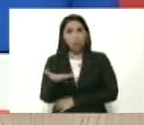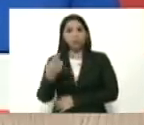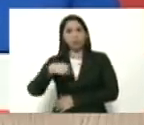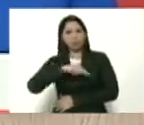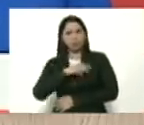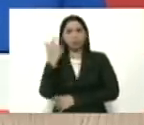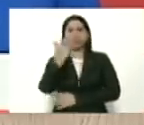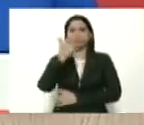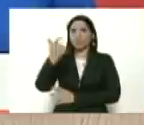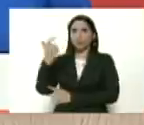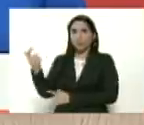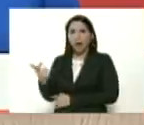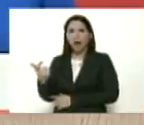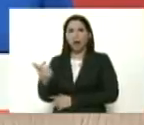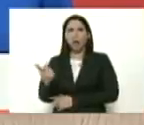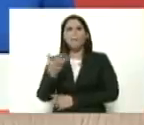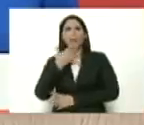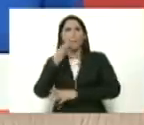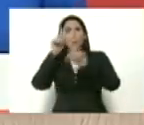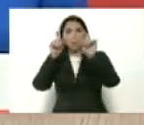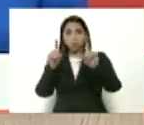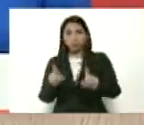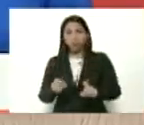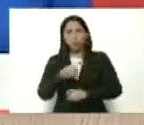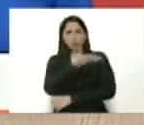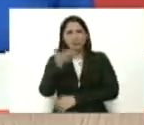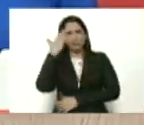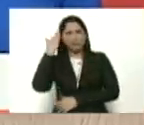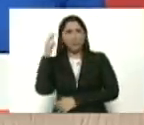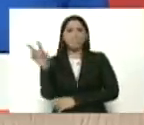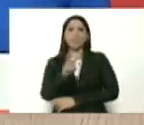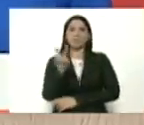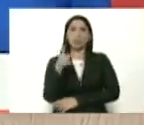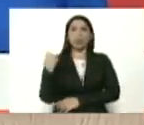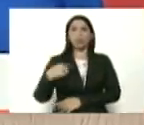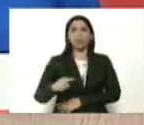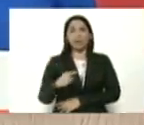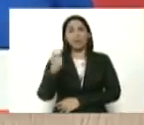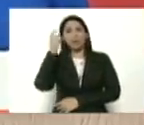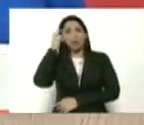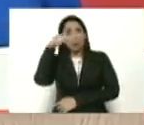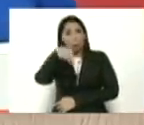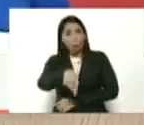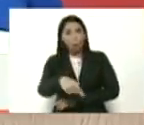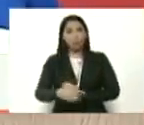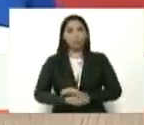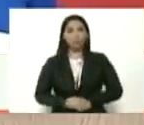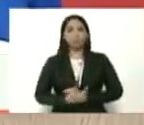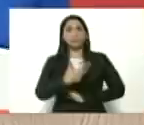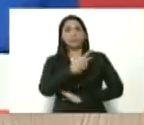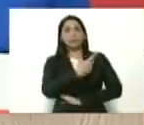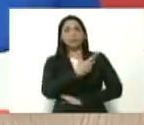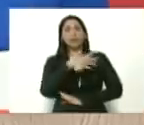del despistaje masivo. Ustedes saben que Venezuela tiene al día de hoy